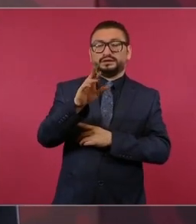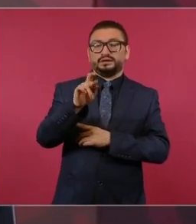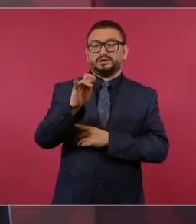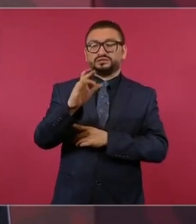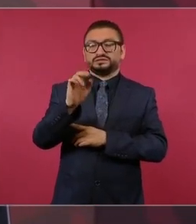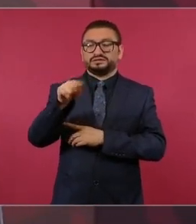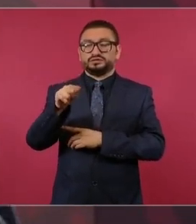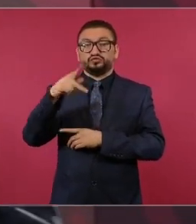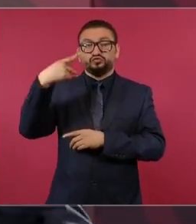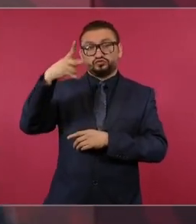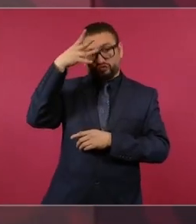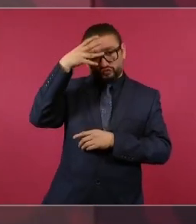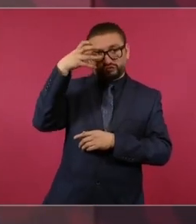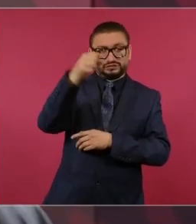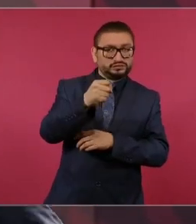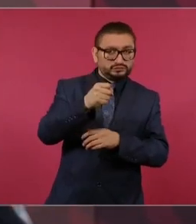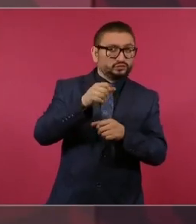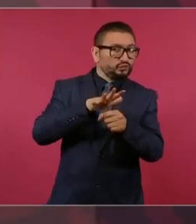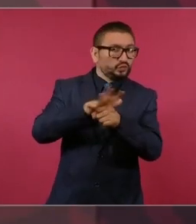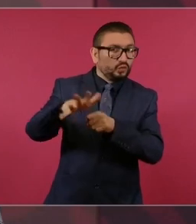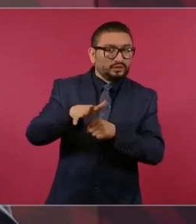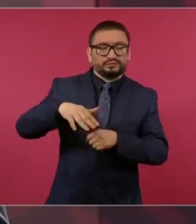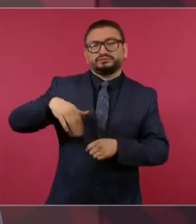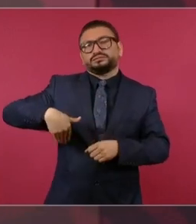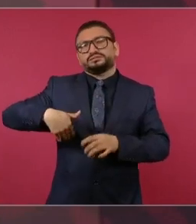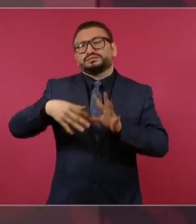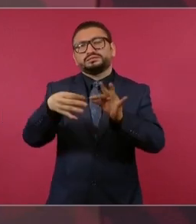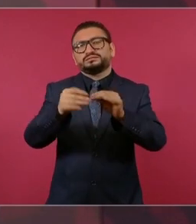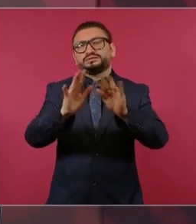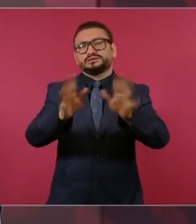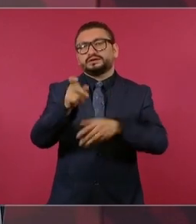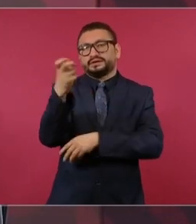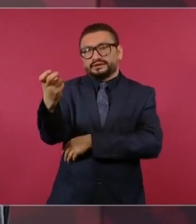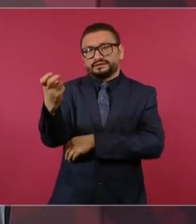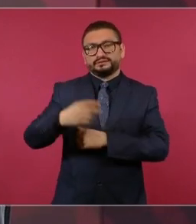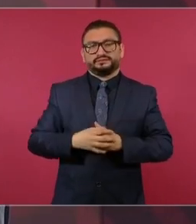sobre la democracia? La que les estoy planteando.